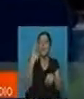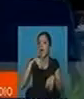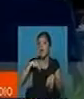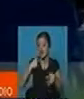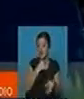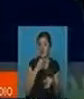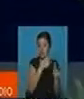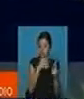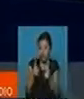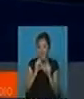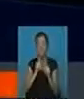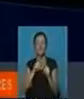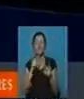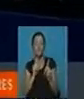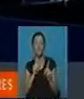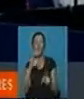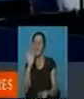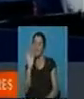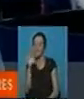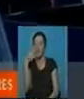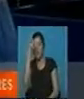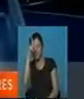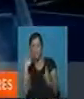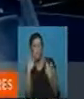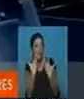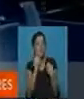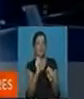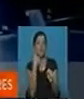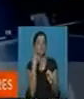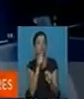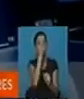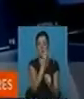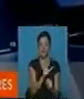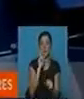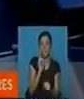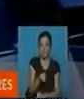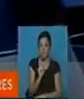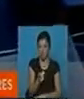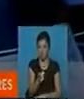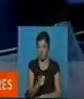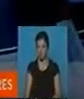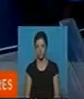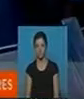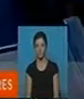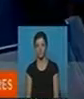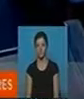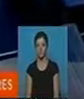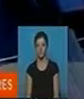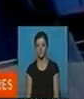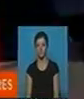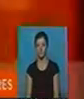vuelve muy difícil de detectar y evitar por parte de las fuerzas policiales y los servicios de inteligencia.